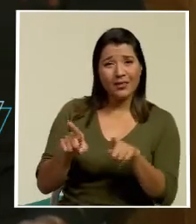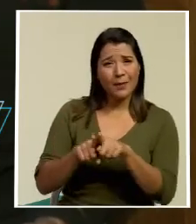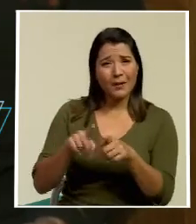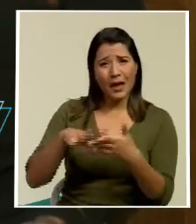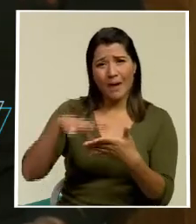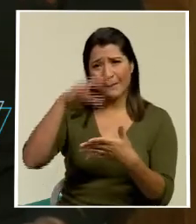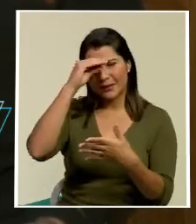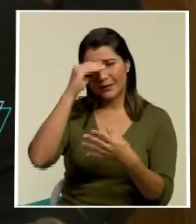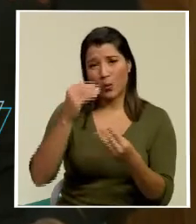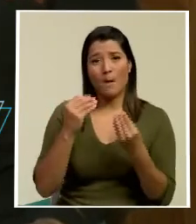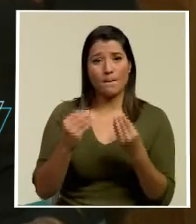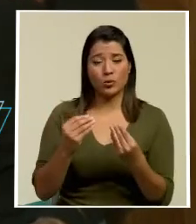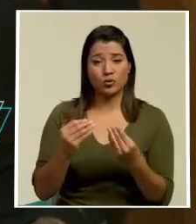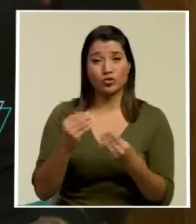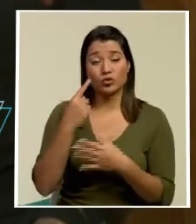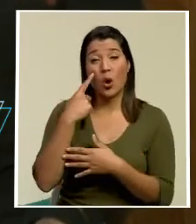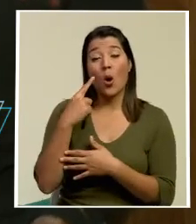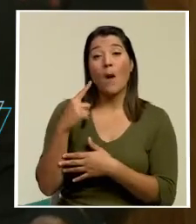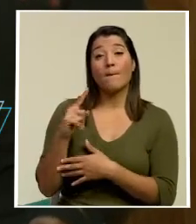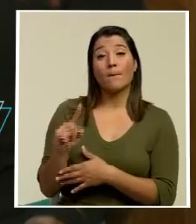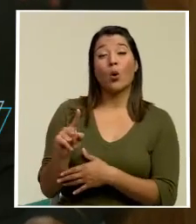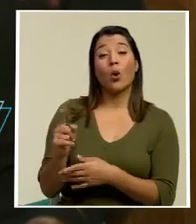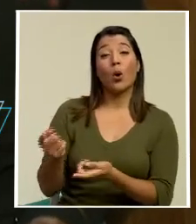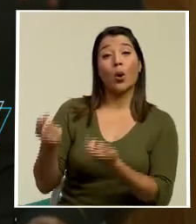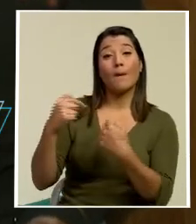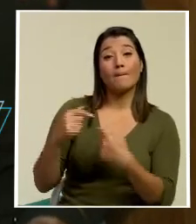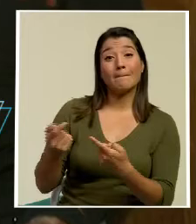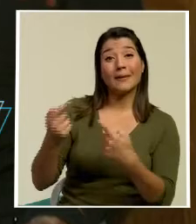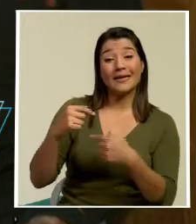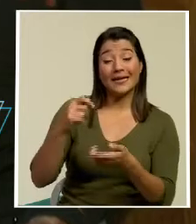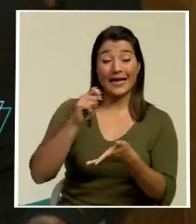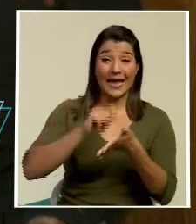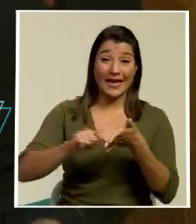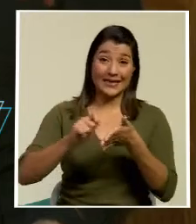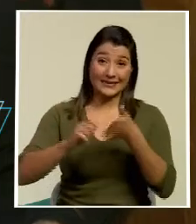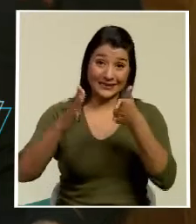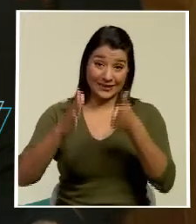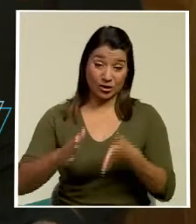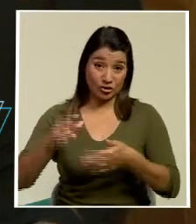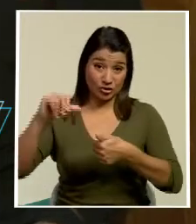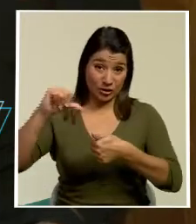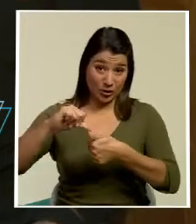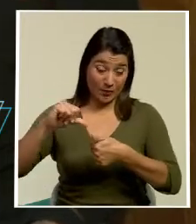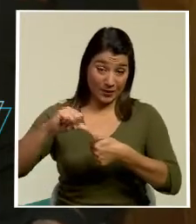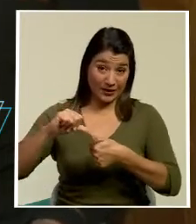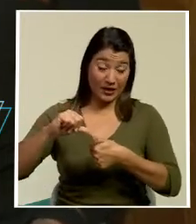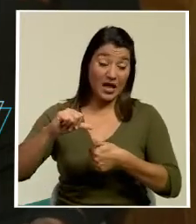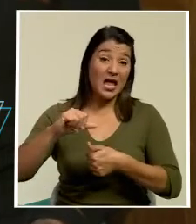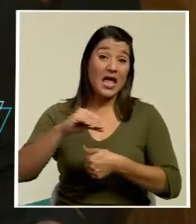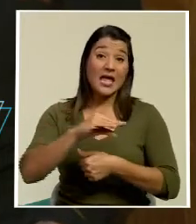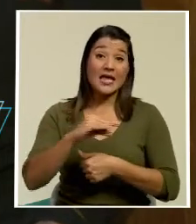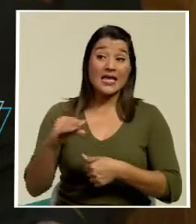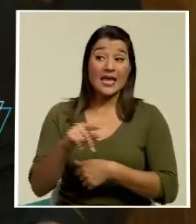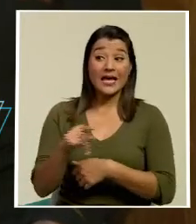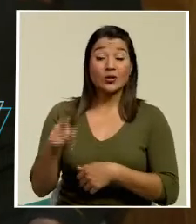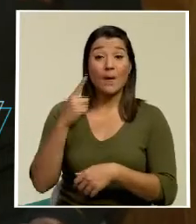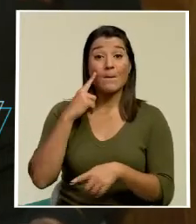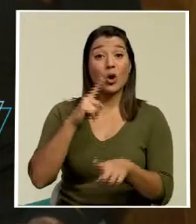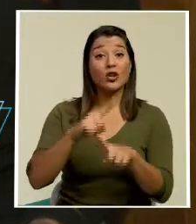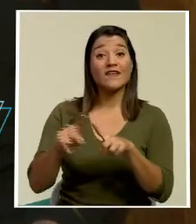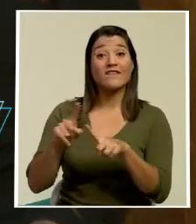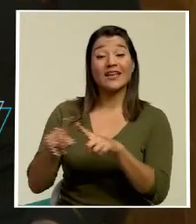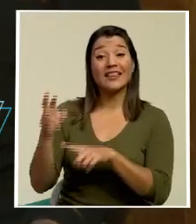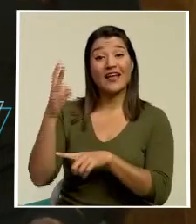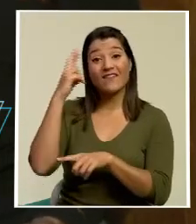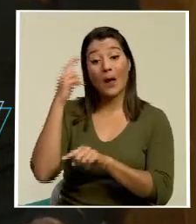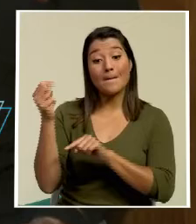muchísimo, gracias a las venidas de escritores centroamericanos que por distintas razones vivían